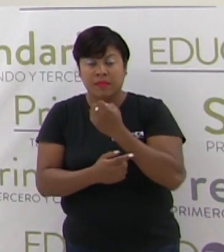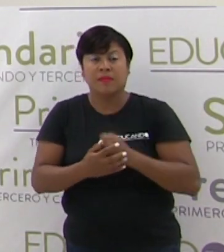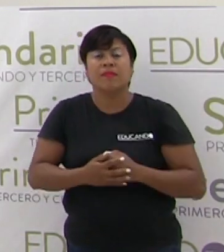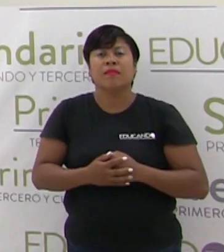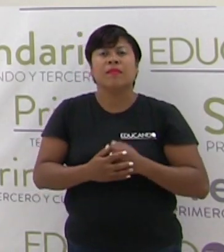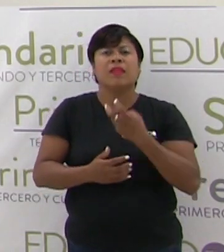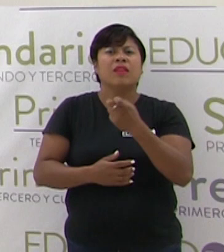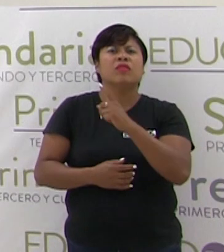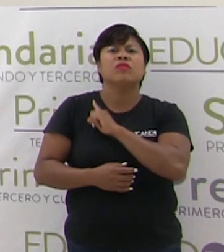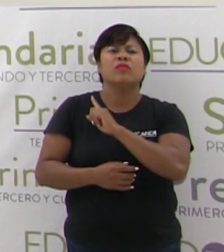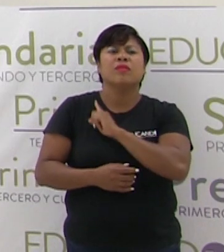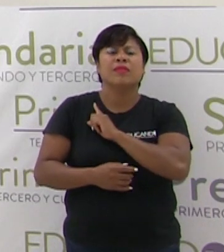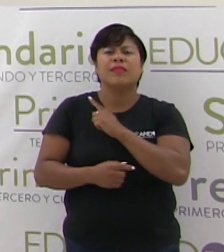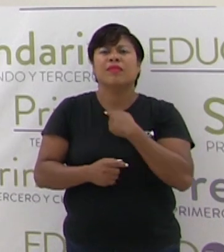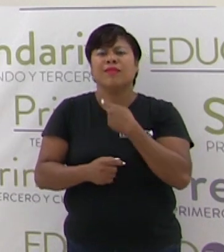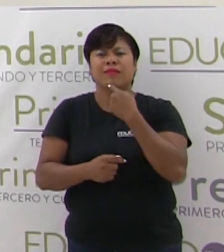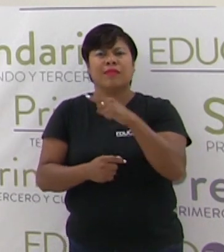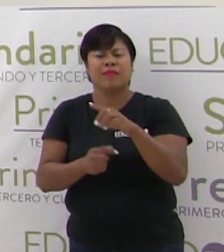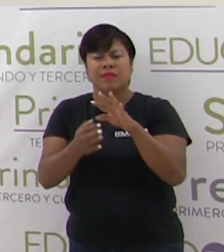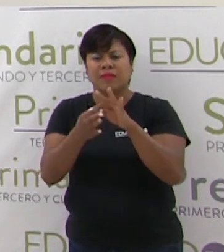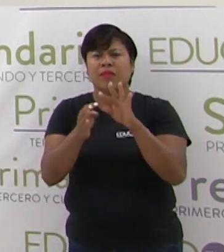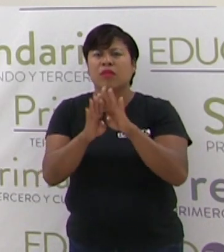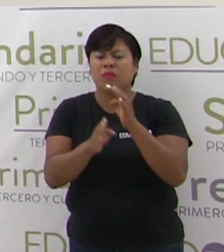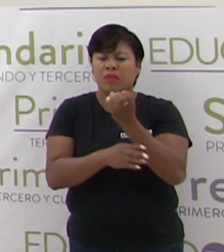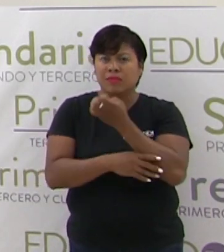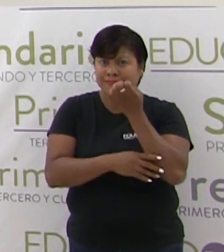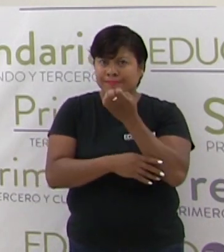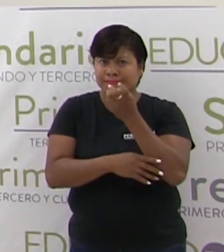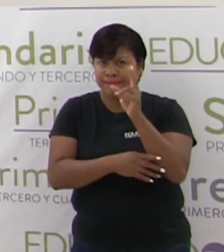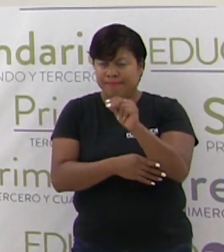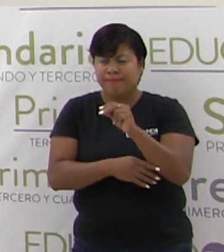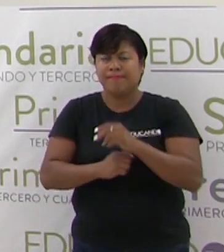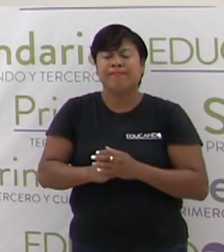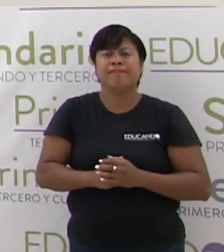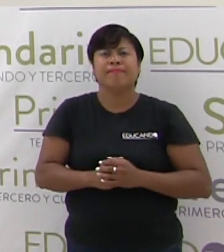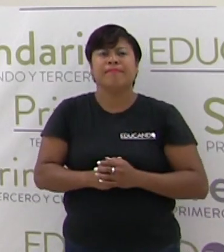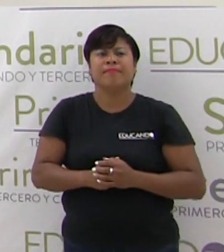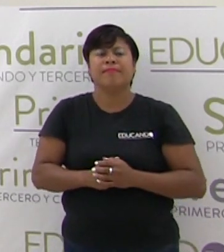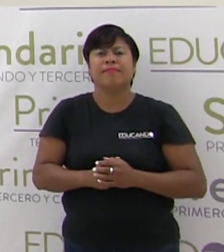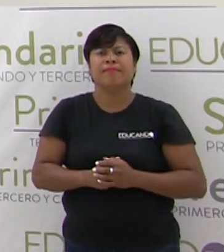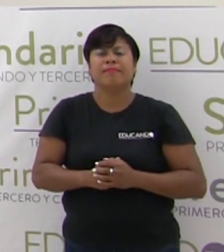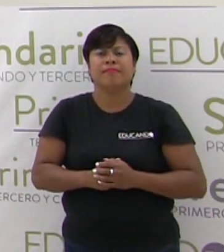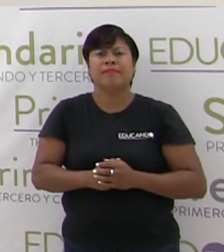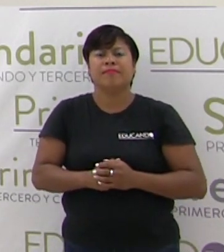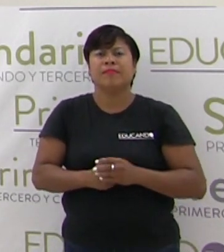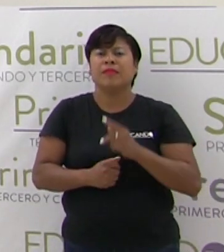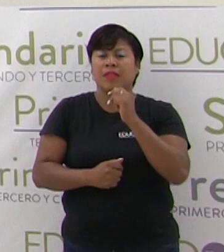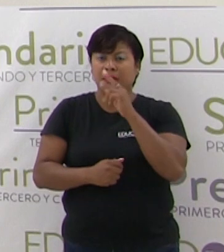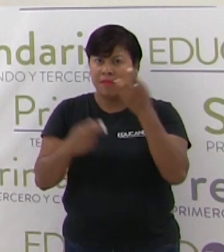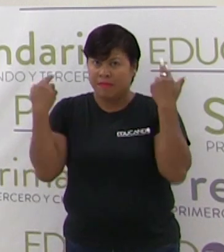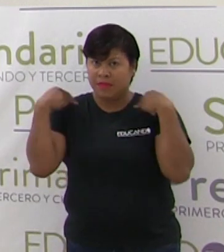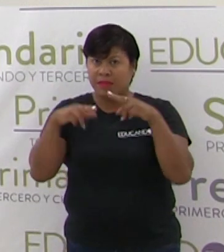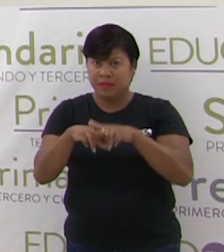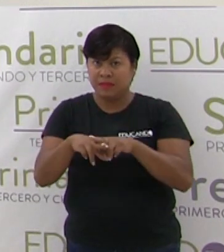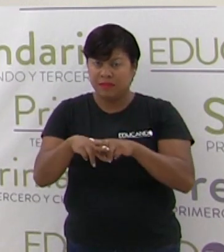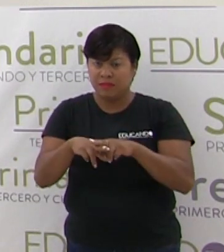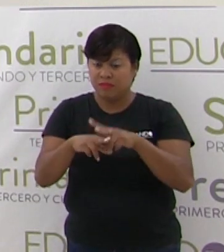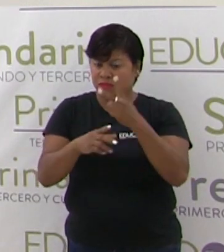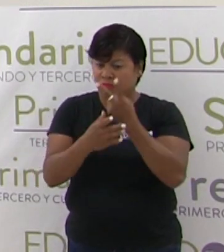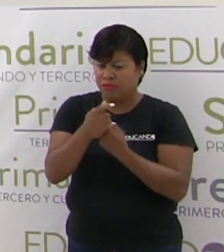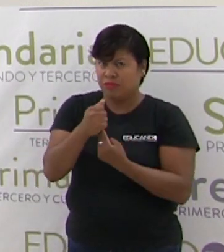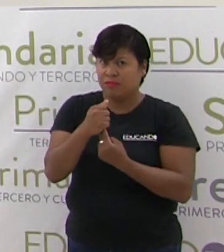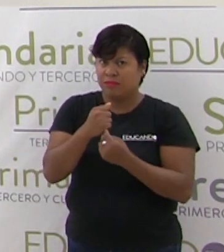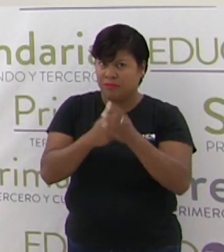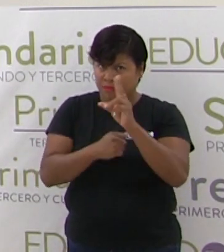no nada más me estoy refiriendo a los estudiantes y a los profesores.